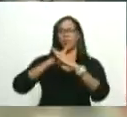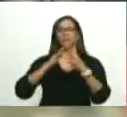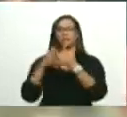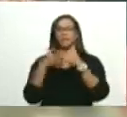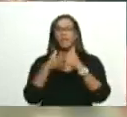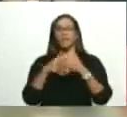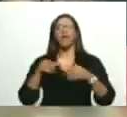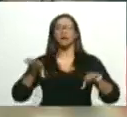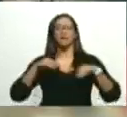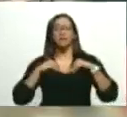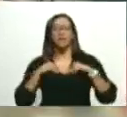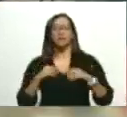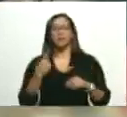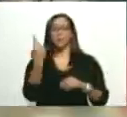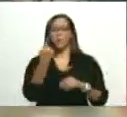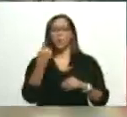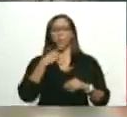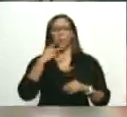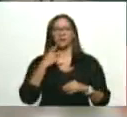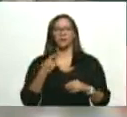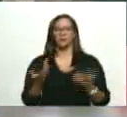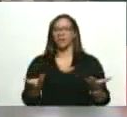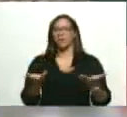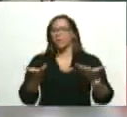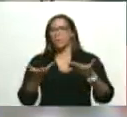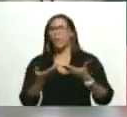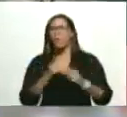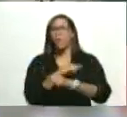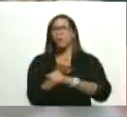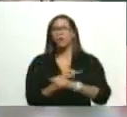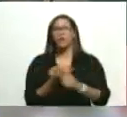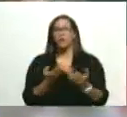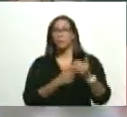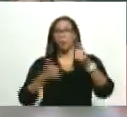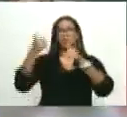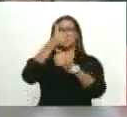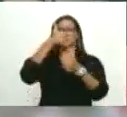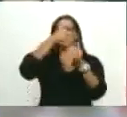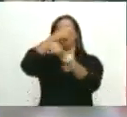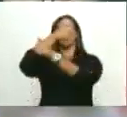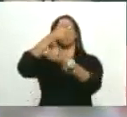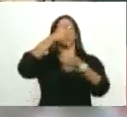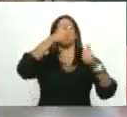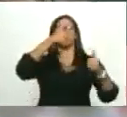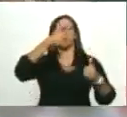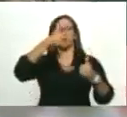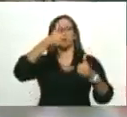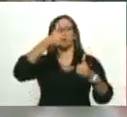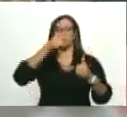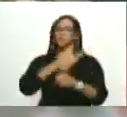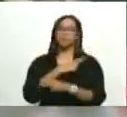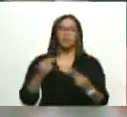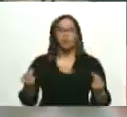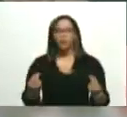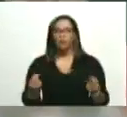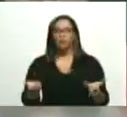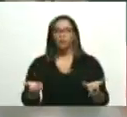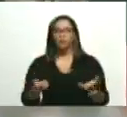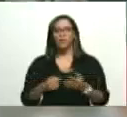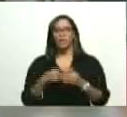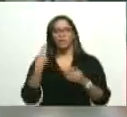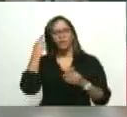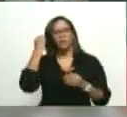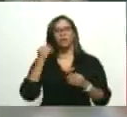la unipolaridad es cómo le da un poder por encima de los otros a unas naciones sobre de las otras. Entonces creo que ese